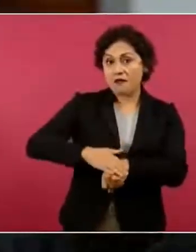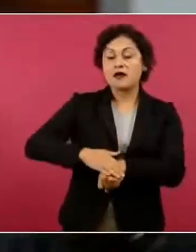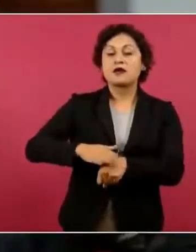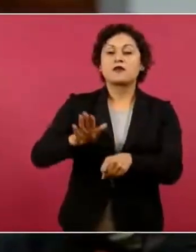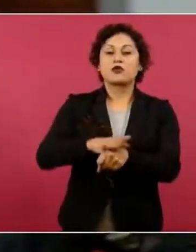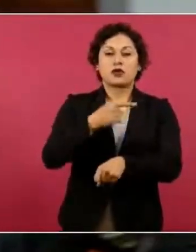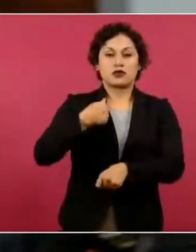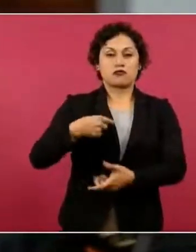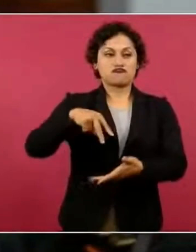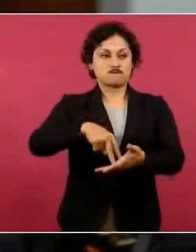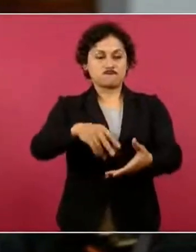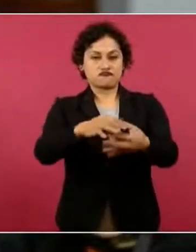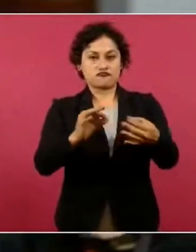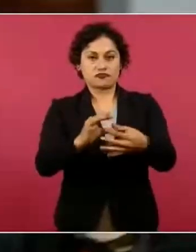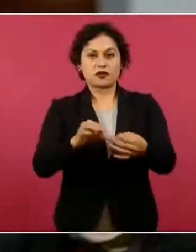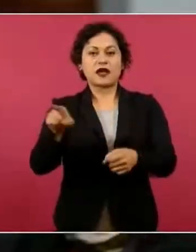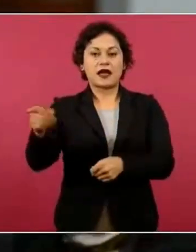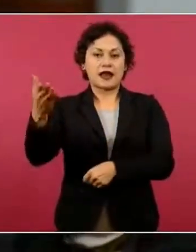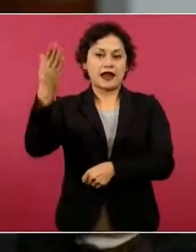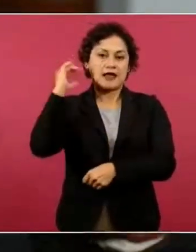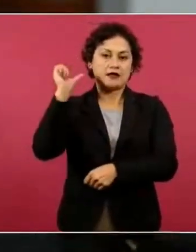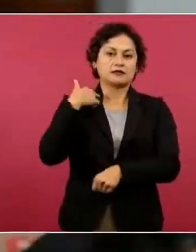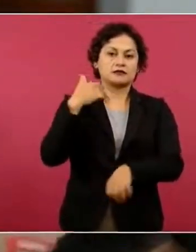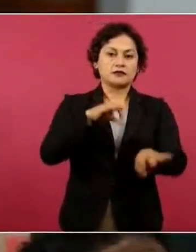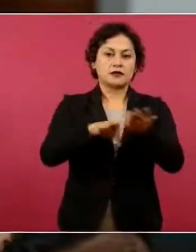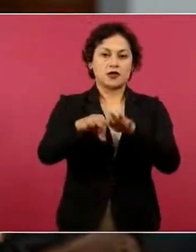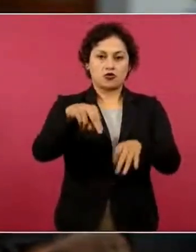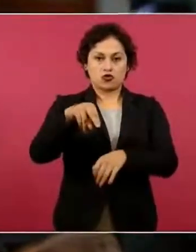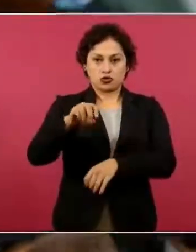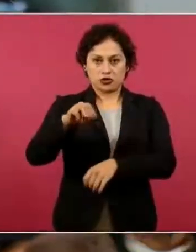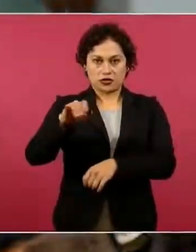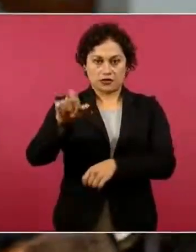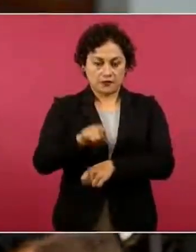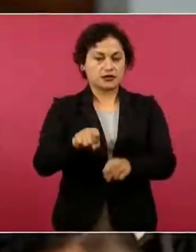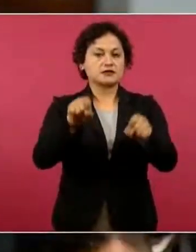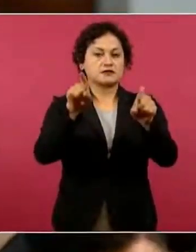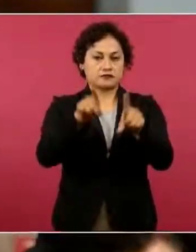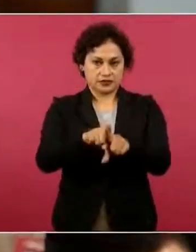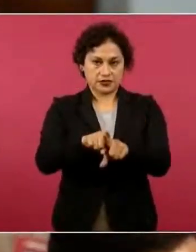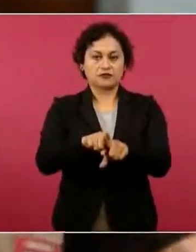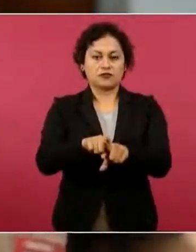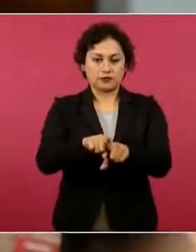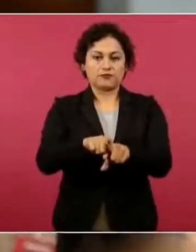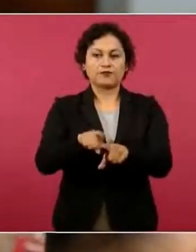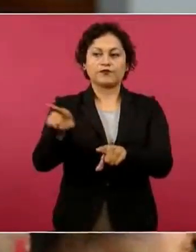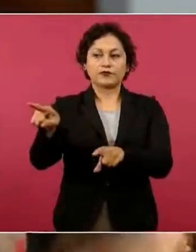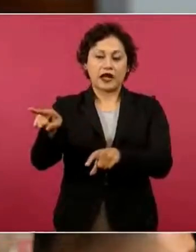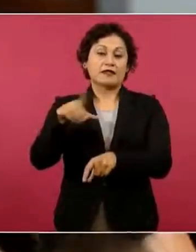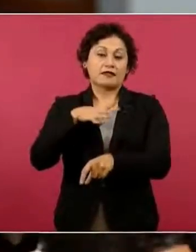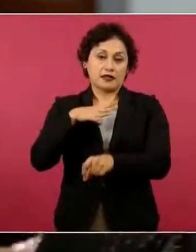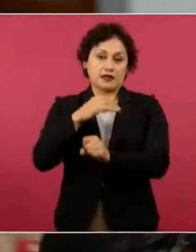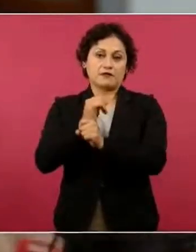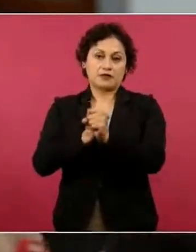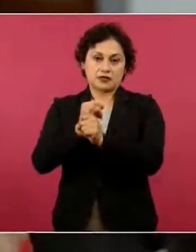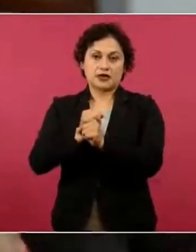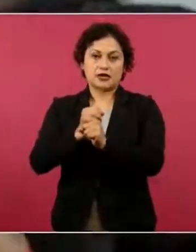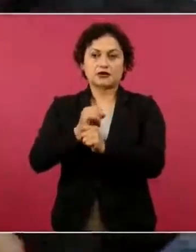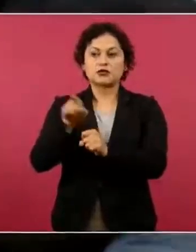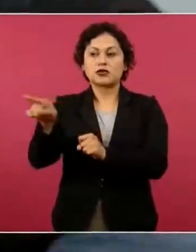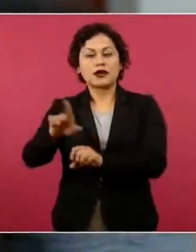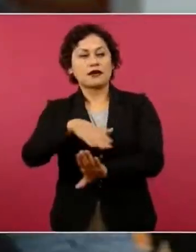también estuvo trabajando en Notimex, y también por agresiones contra mujeres. Pero bueno,